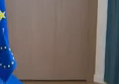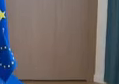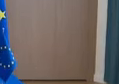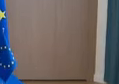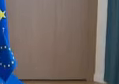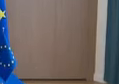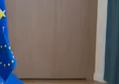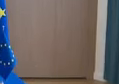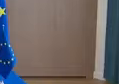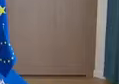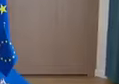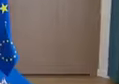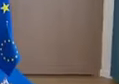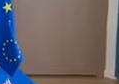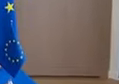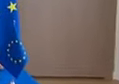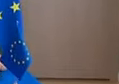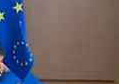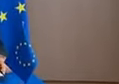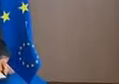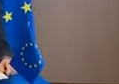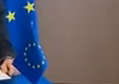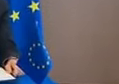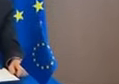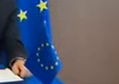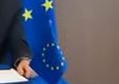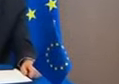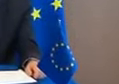de Guatemala podemos proceder